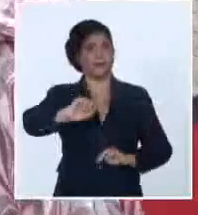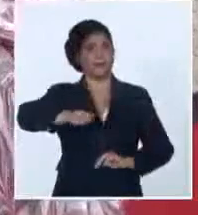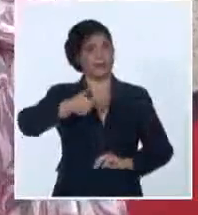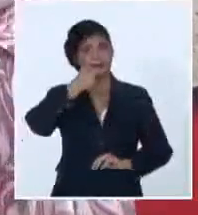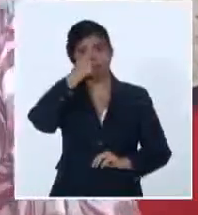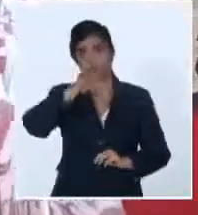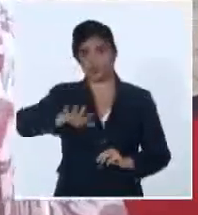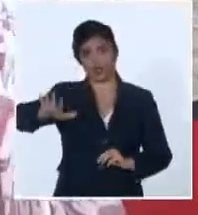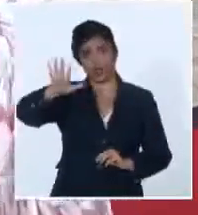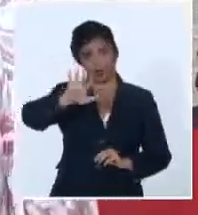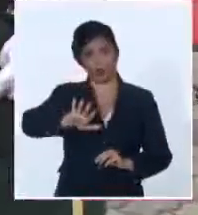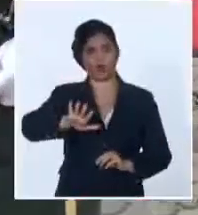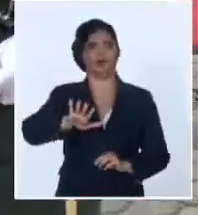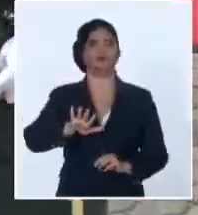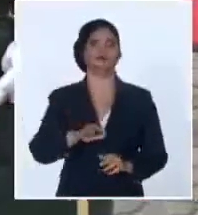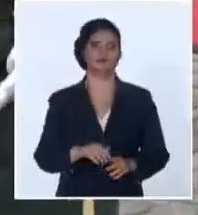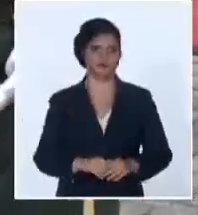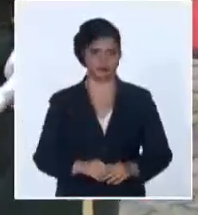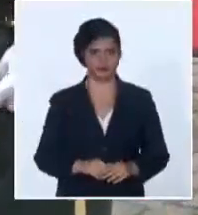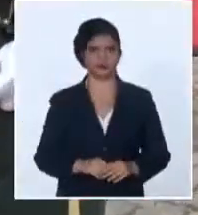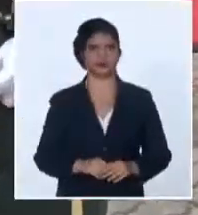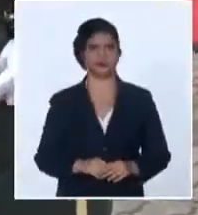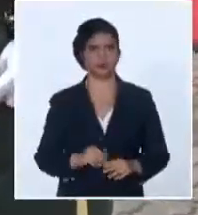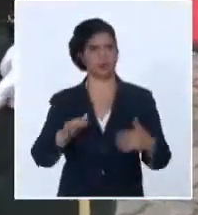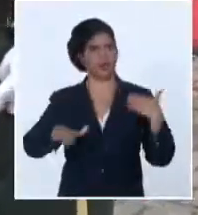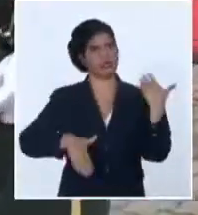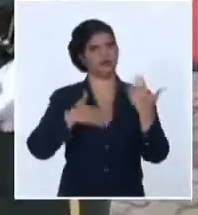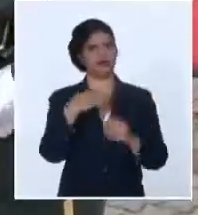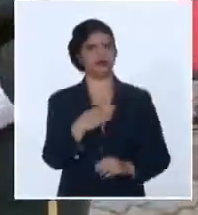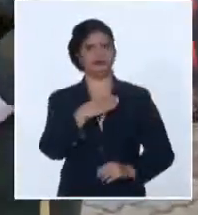Lourenço, en ceremonia oficial.